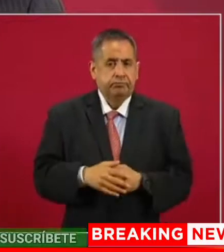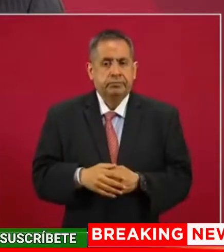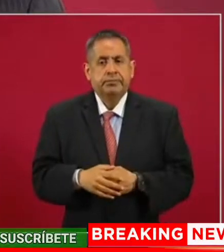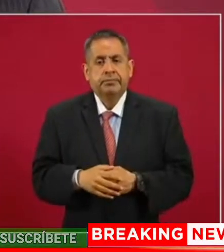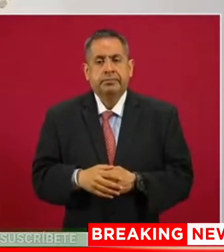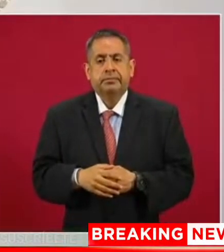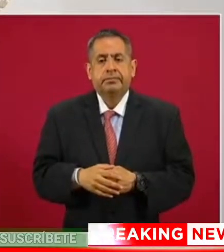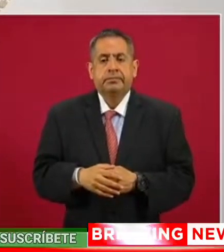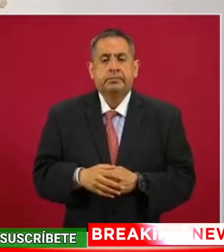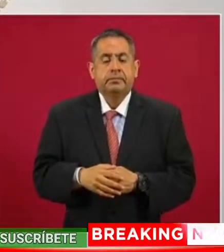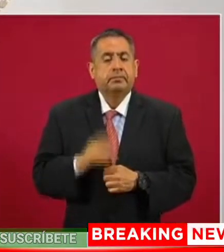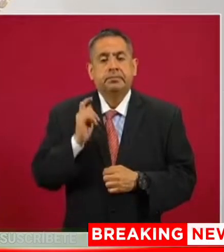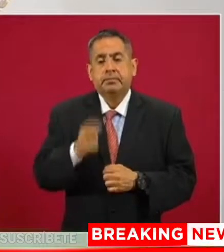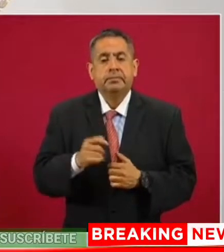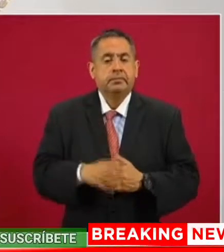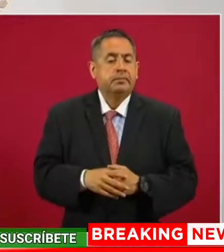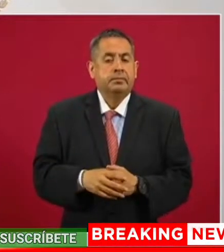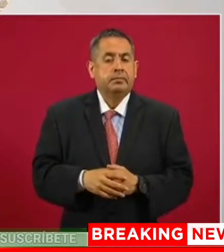son